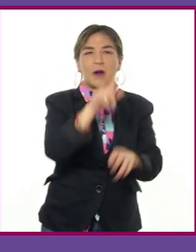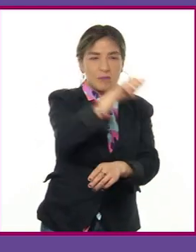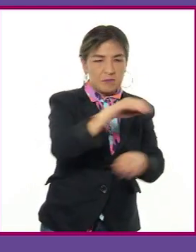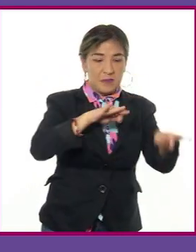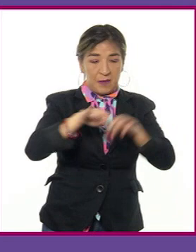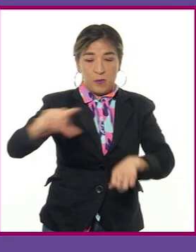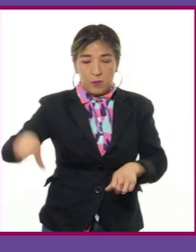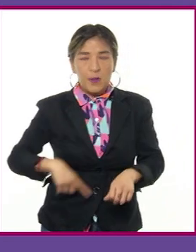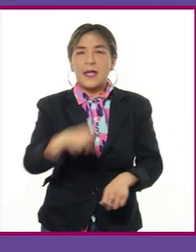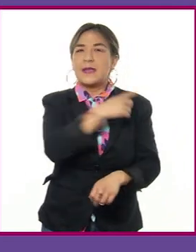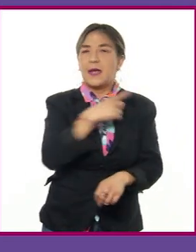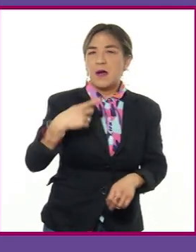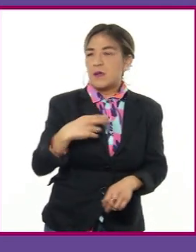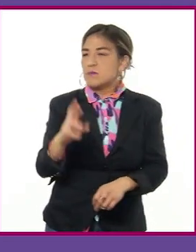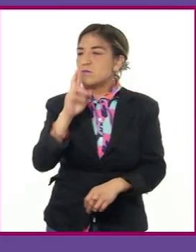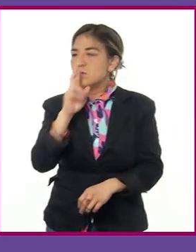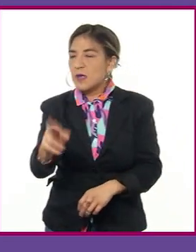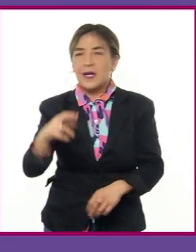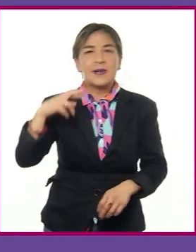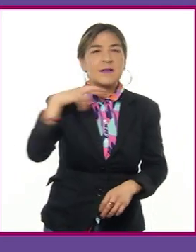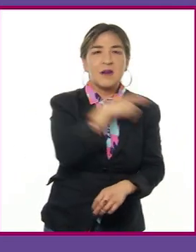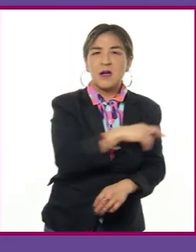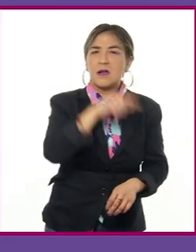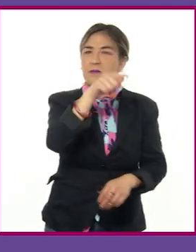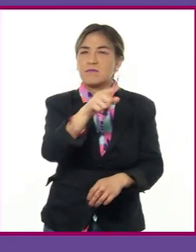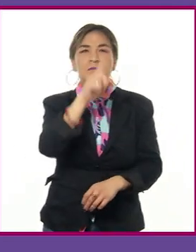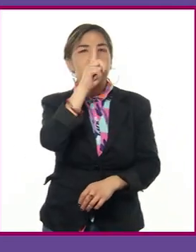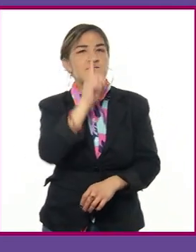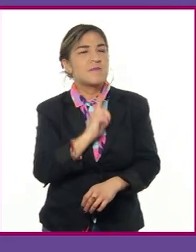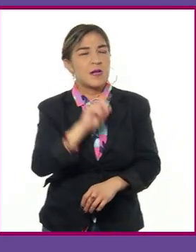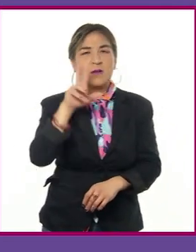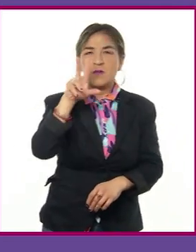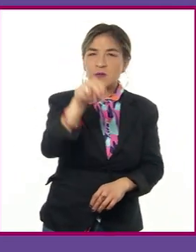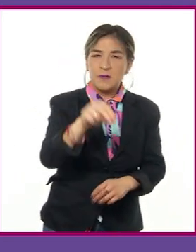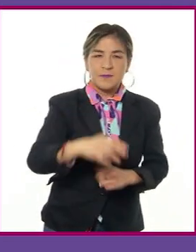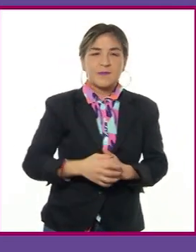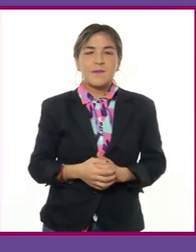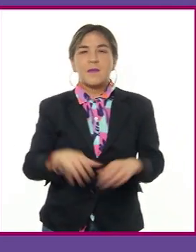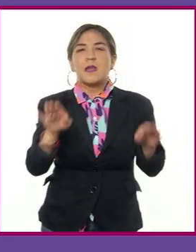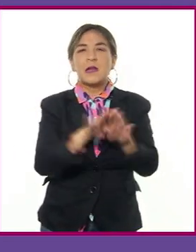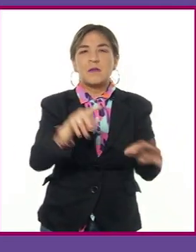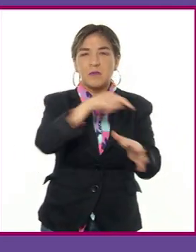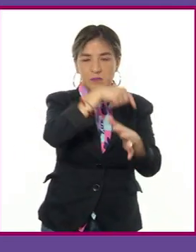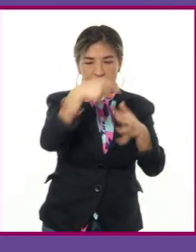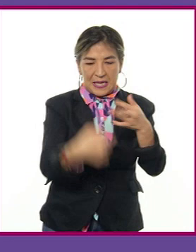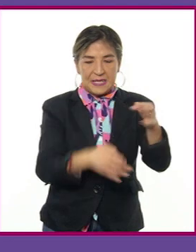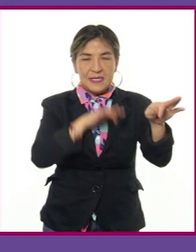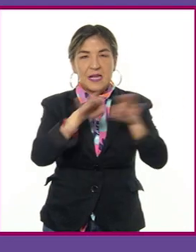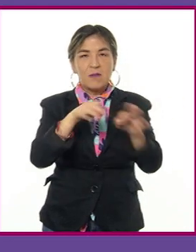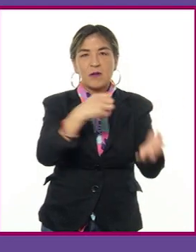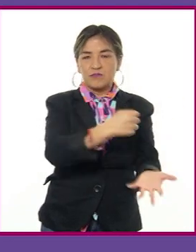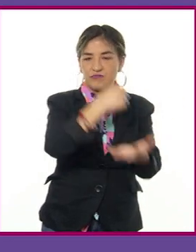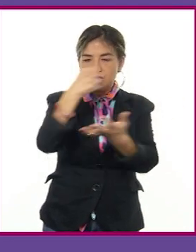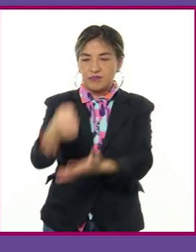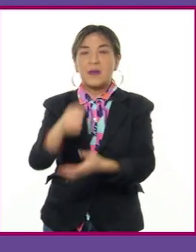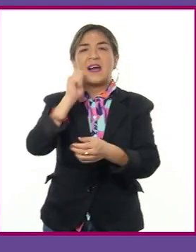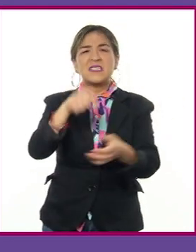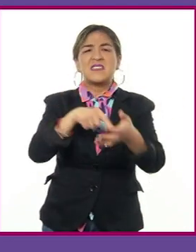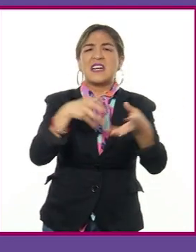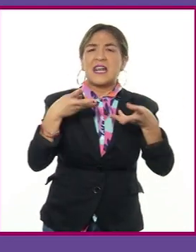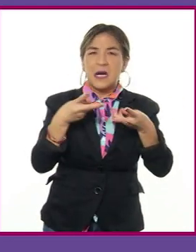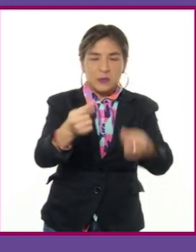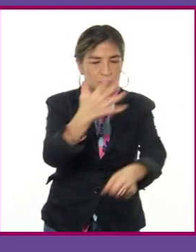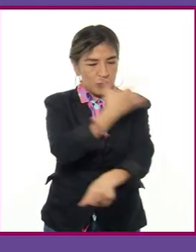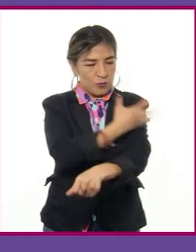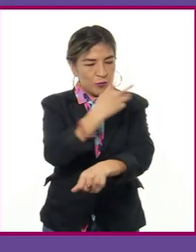con eficacia, no mienta, rinda cuentas honestas y no